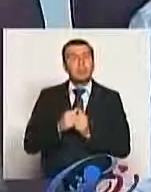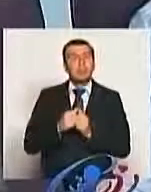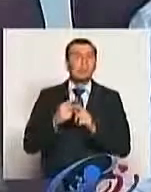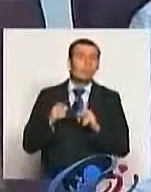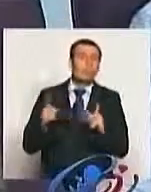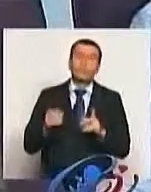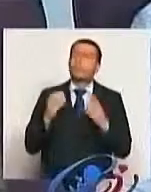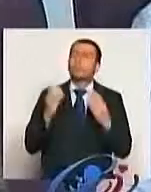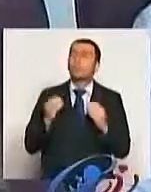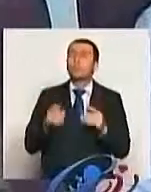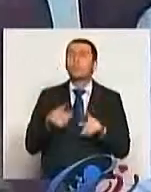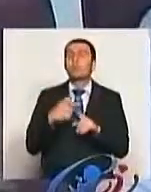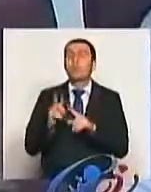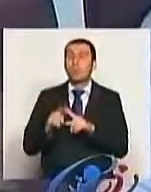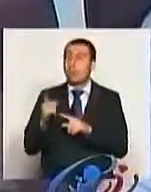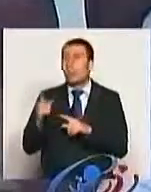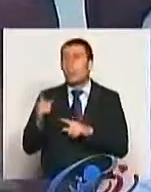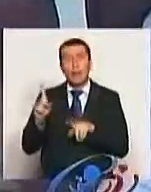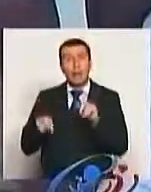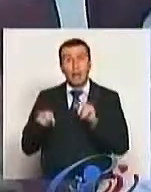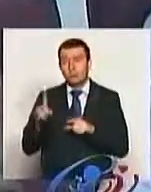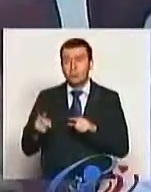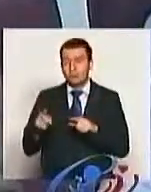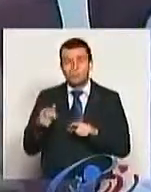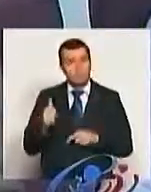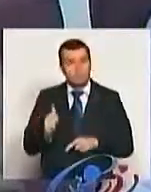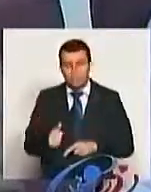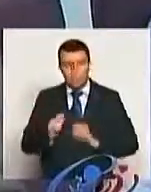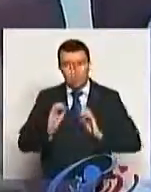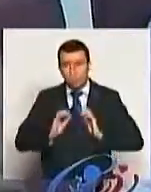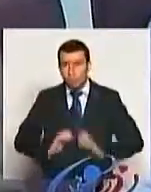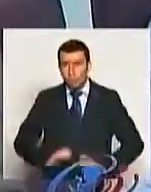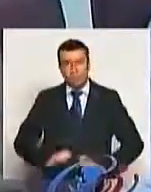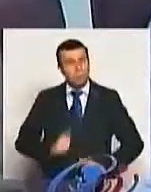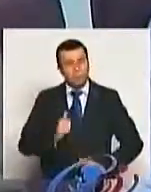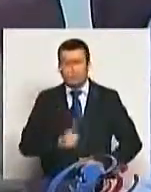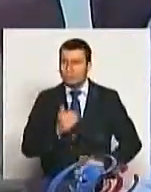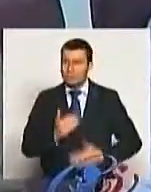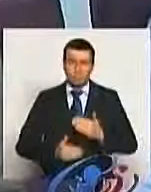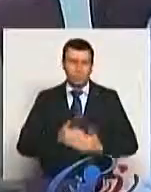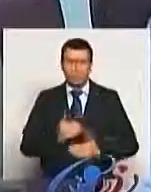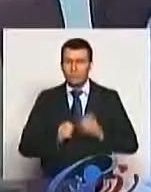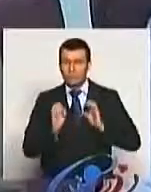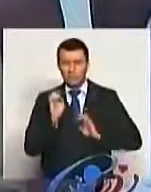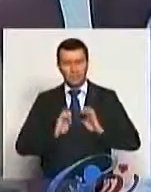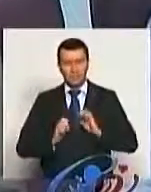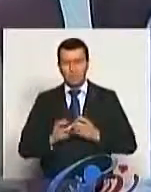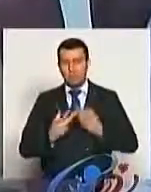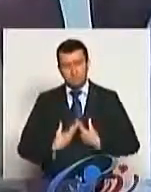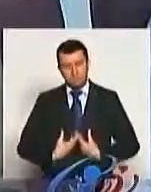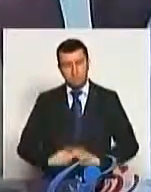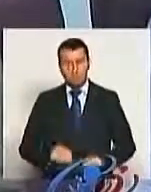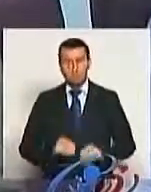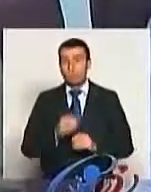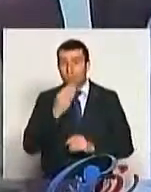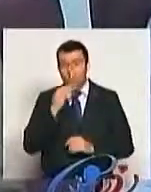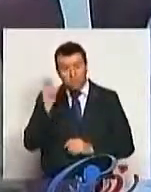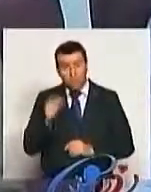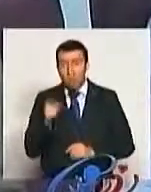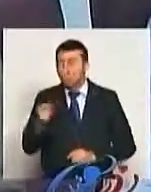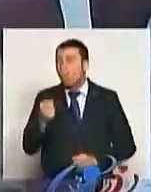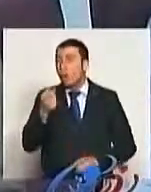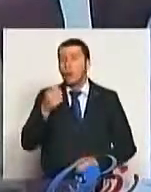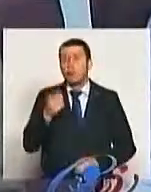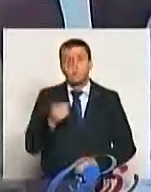ellos se eliminan. El organismo siempre tiene un proceso de defensa. Personas que se tragan monedas, se tragan muchas